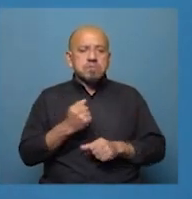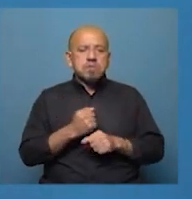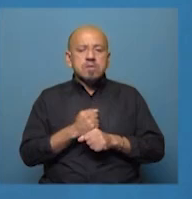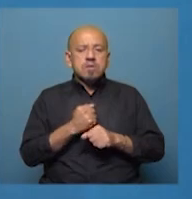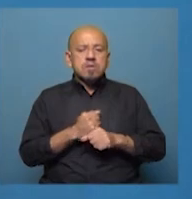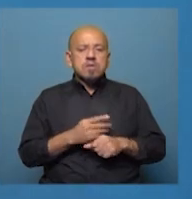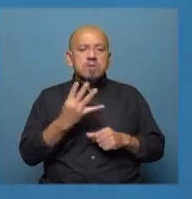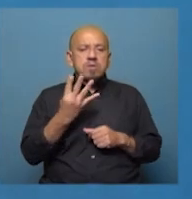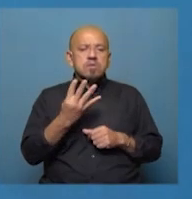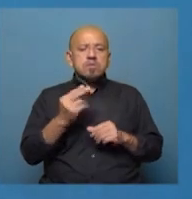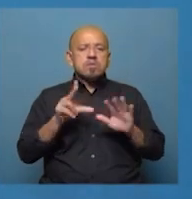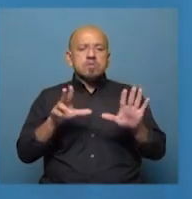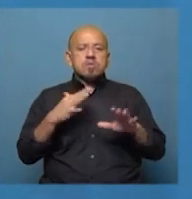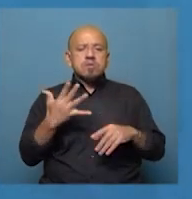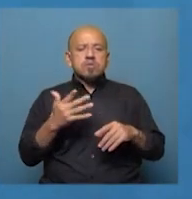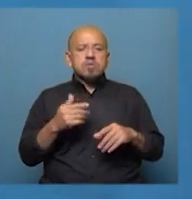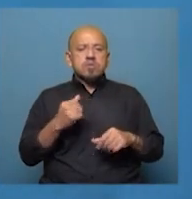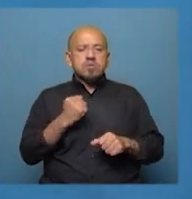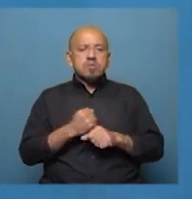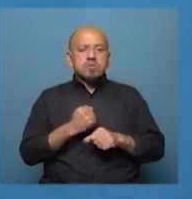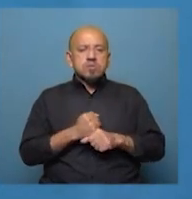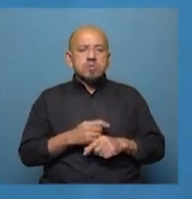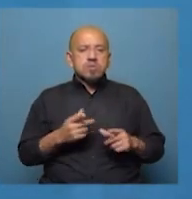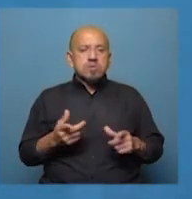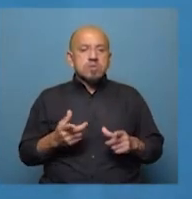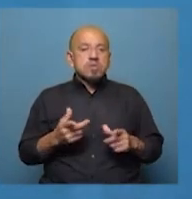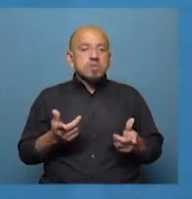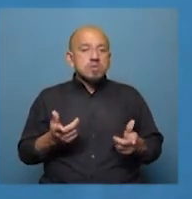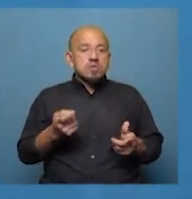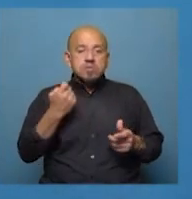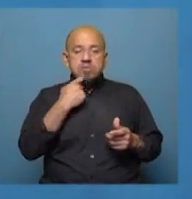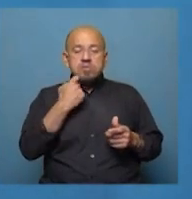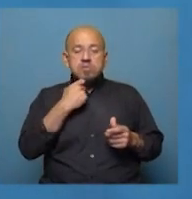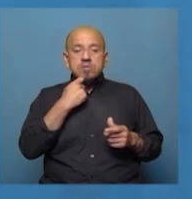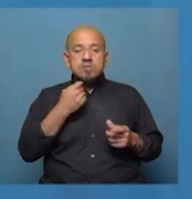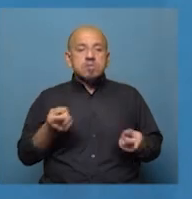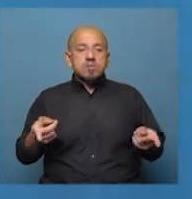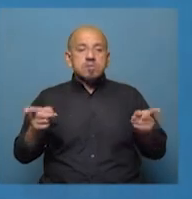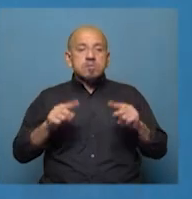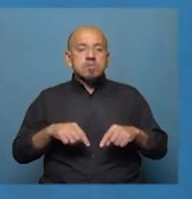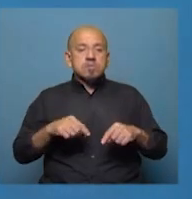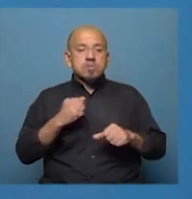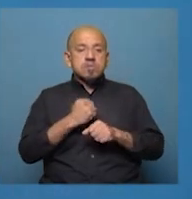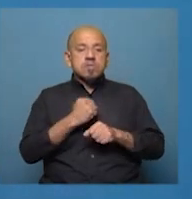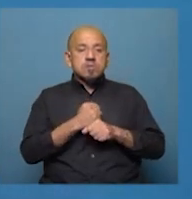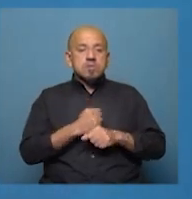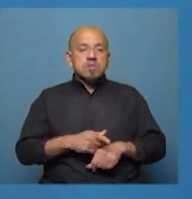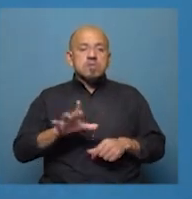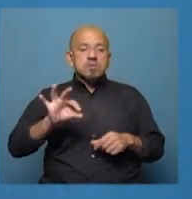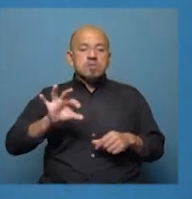que 485 trabajadores que todavía están pendientes de reinsertarse laboralmente El